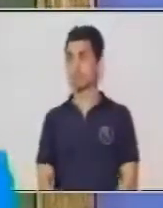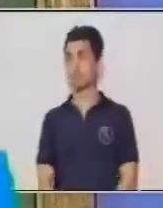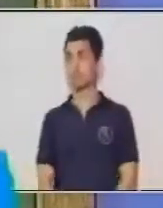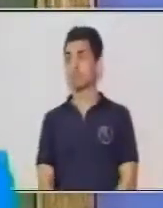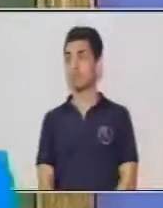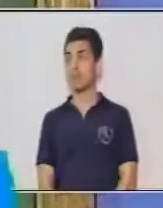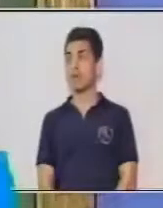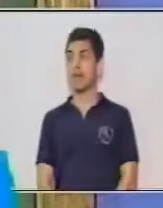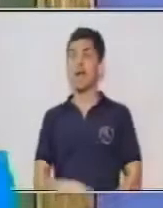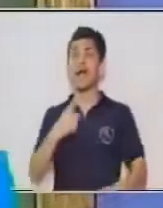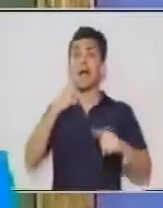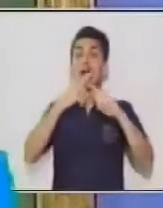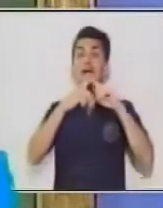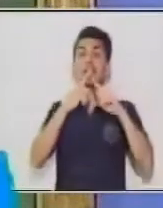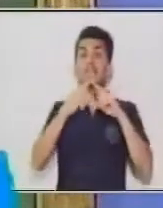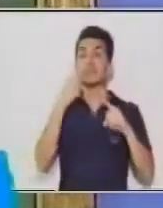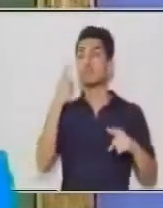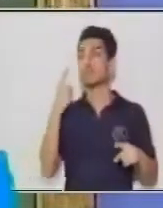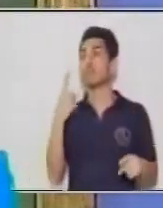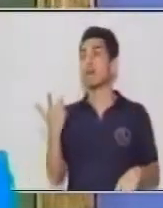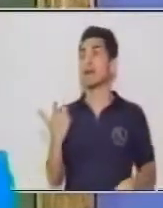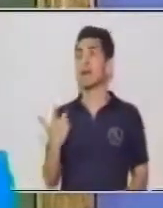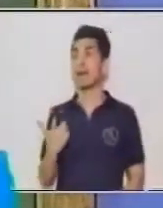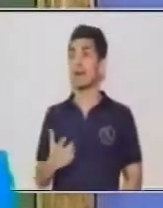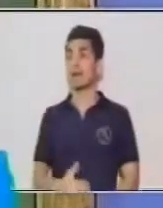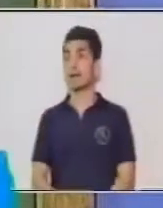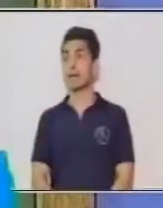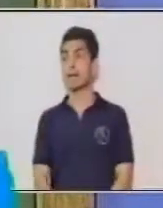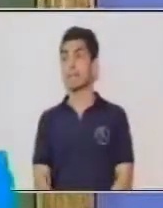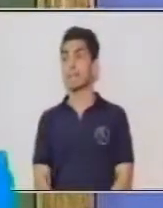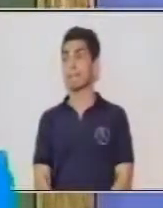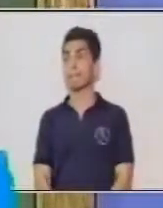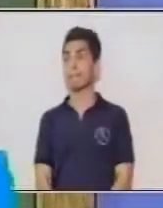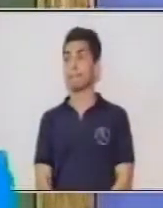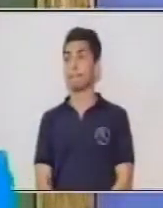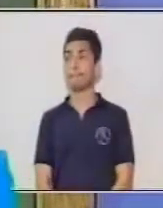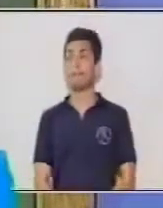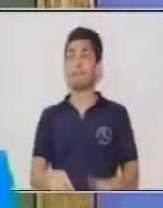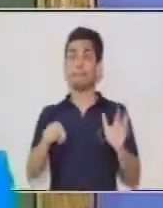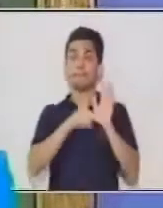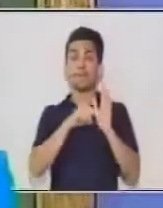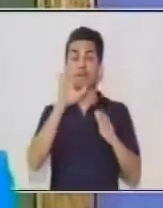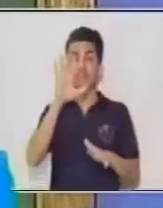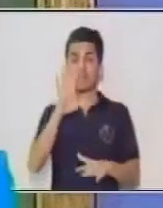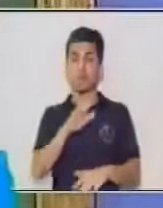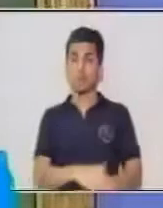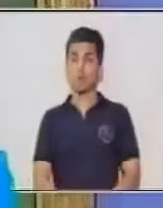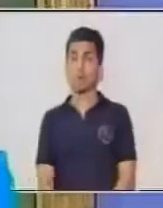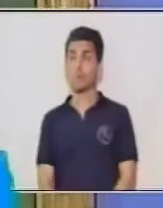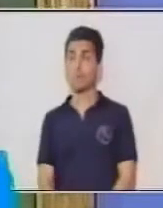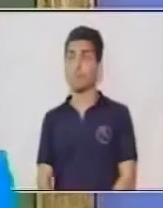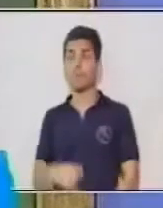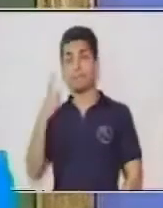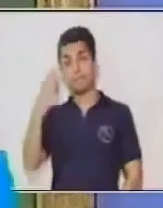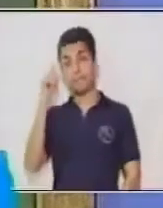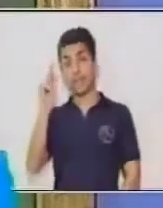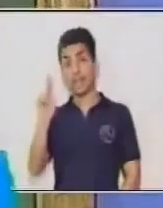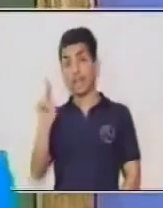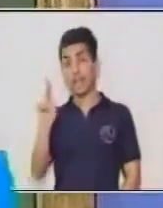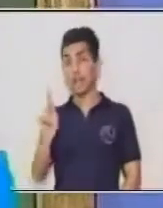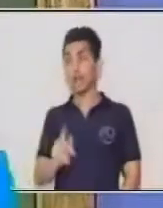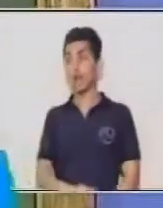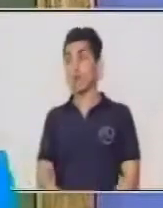x tenemos que trazar el valor menos 5. Y en y el valor